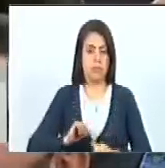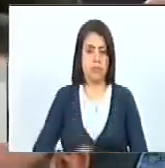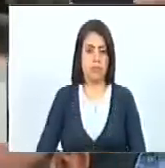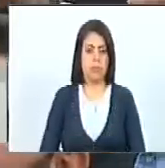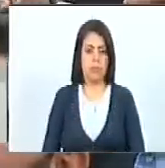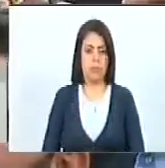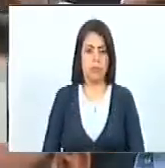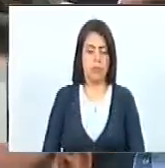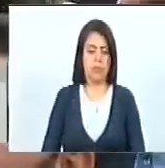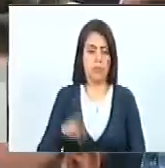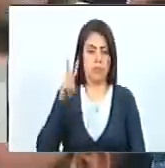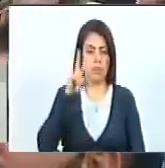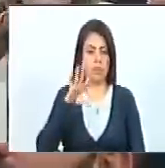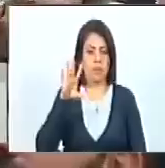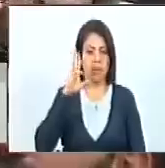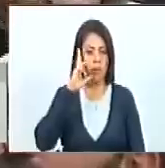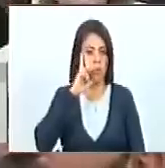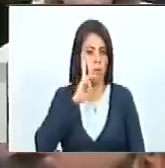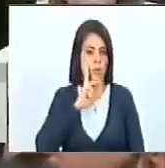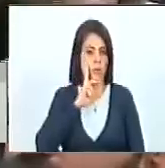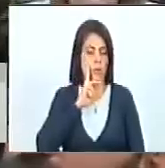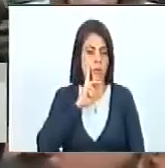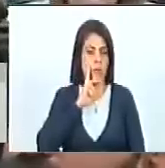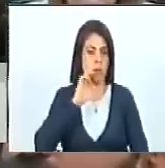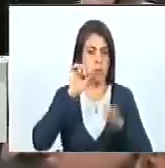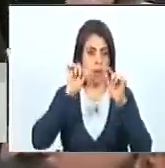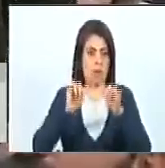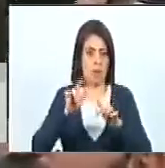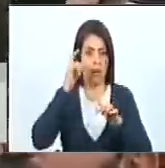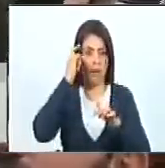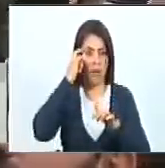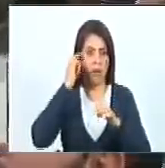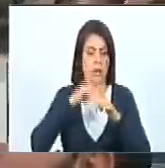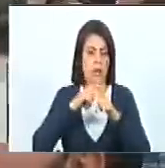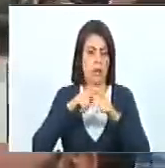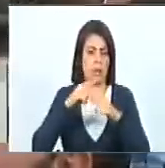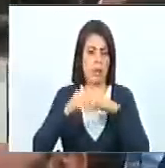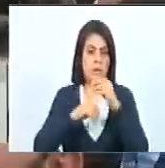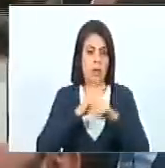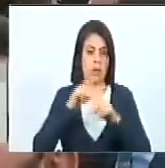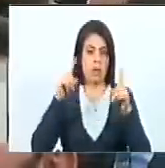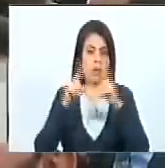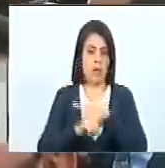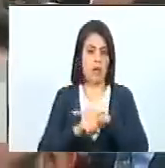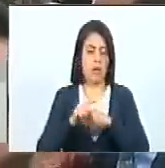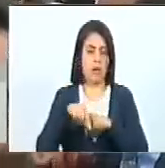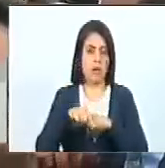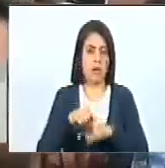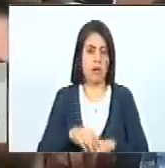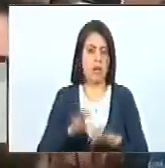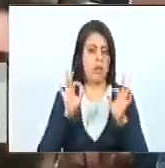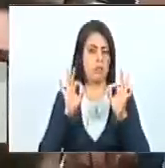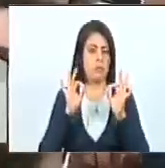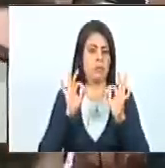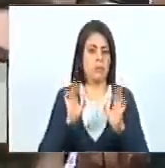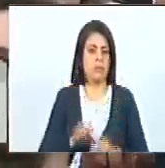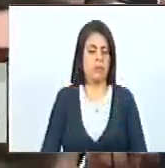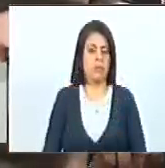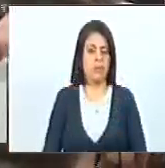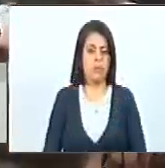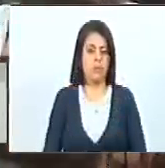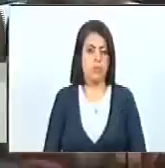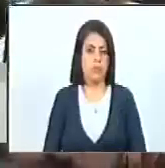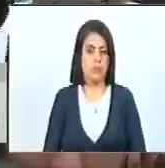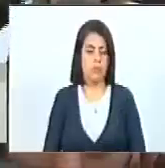el ejército venezolano bolivariano en estos días, como es la operación Aucana, específicamente en